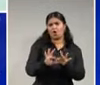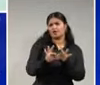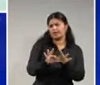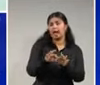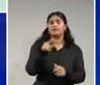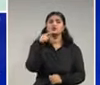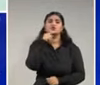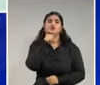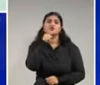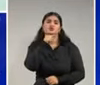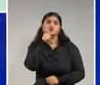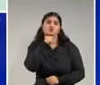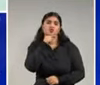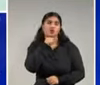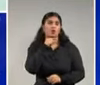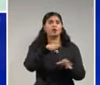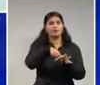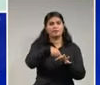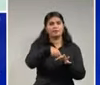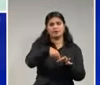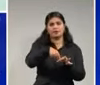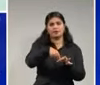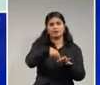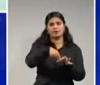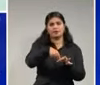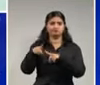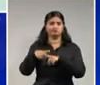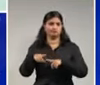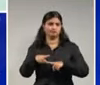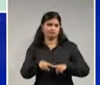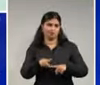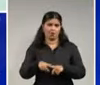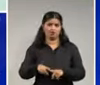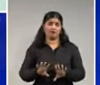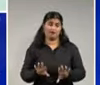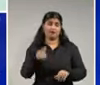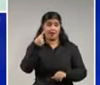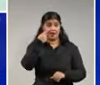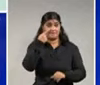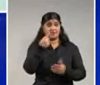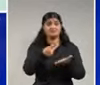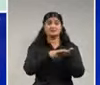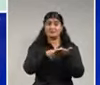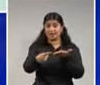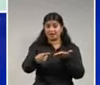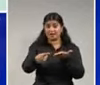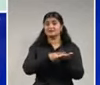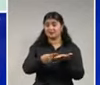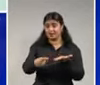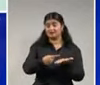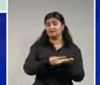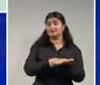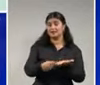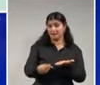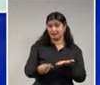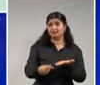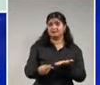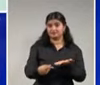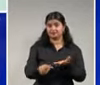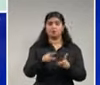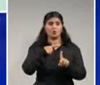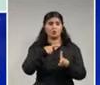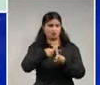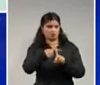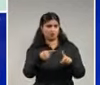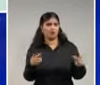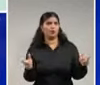con el comportamiento de la semana, pues podemos ver cómo semana tras semana, ahora viene un gráfico